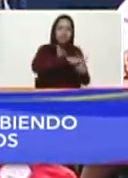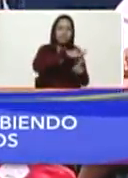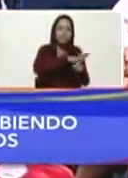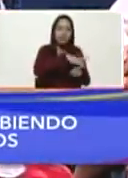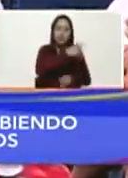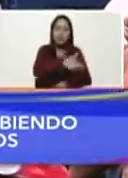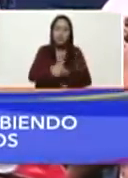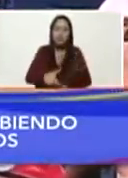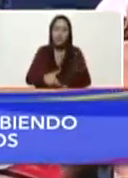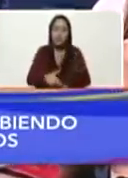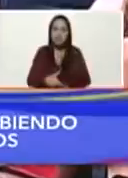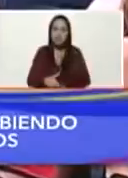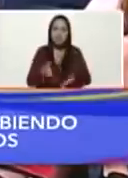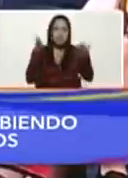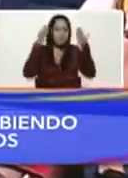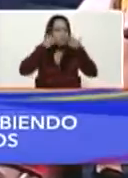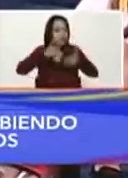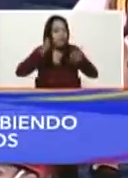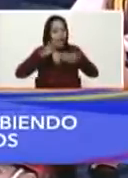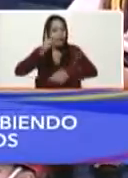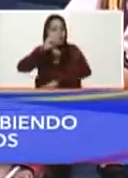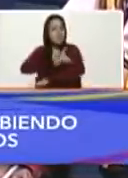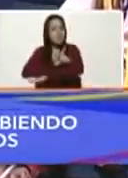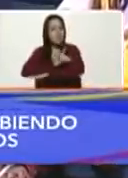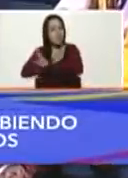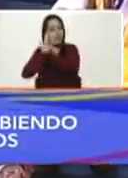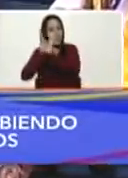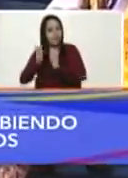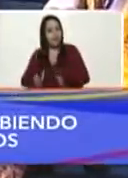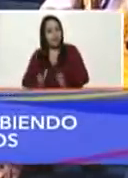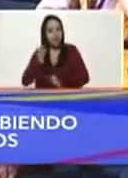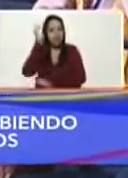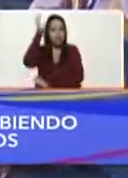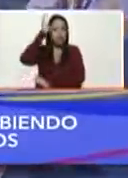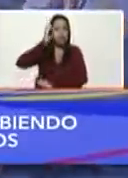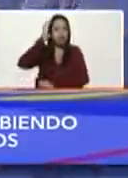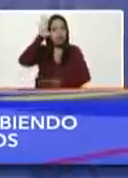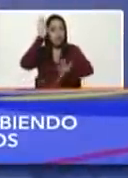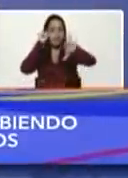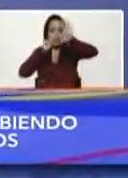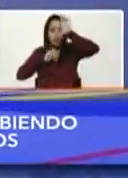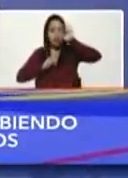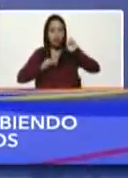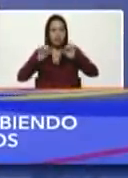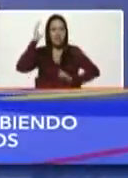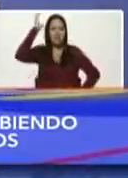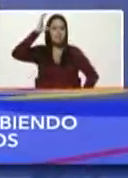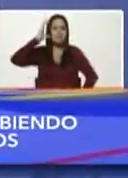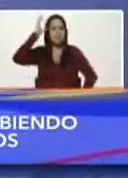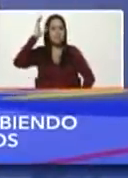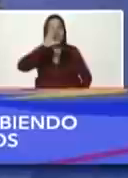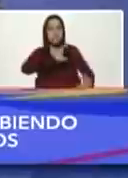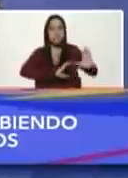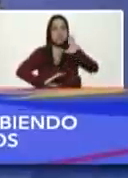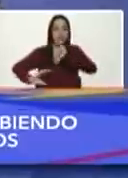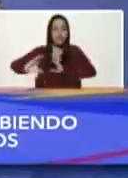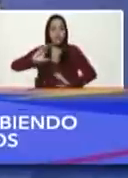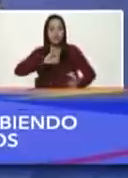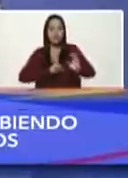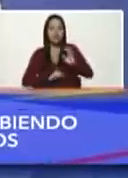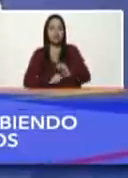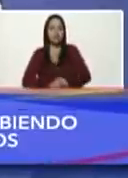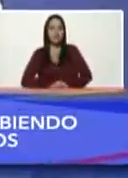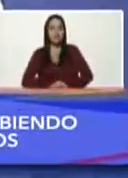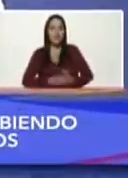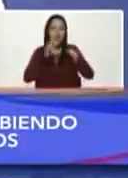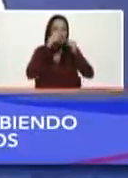la dedicación, la disciplina, el conocimiento, la capacidad científica para